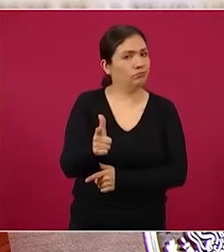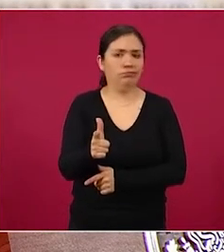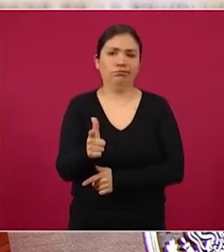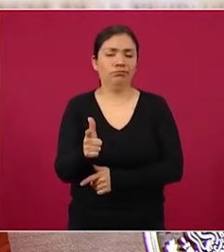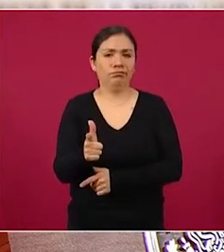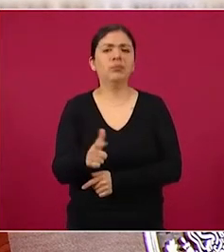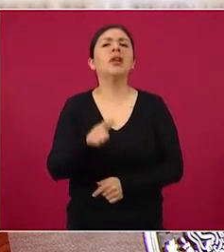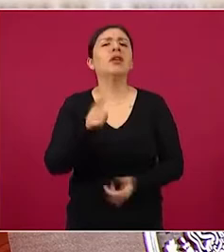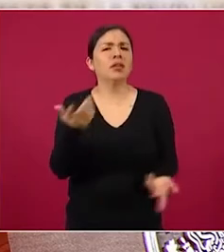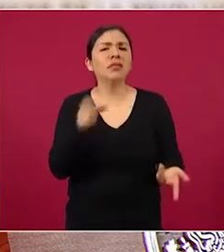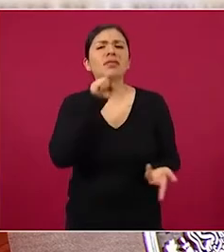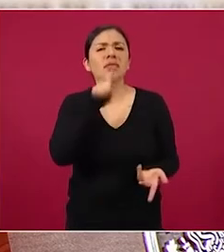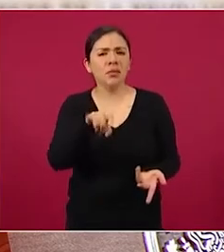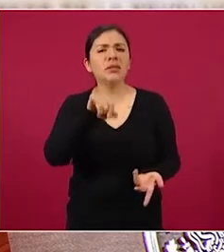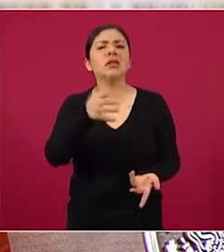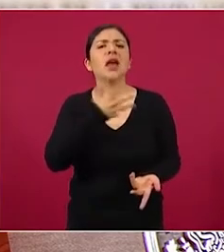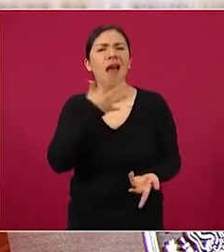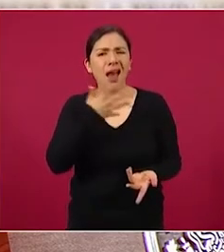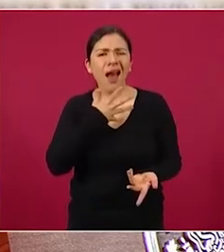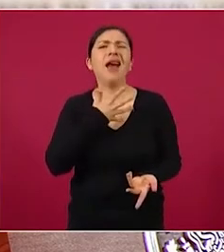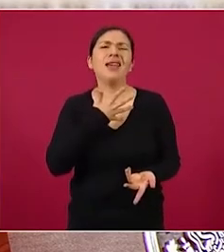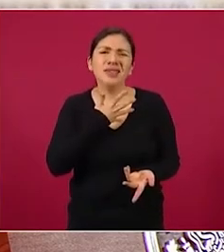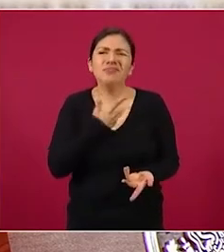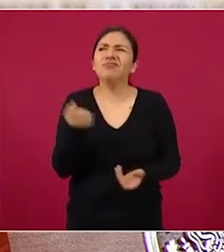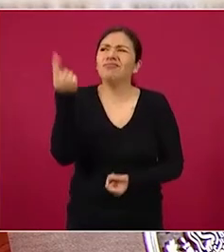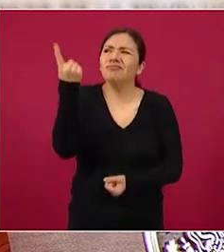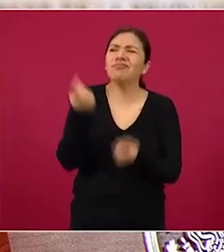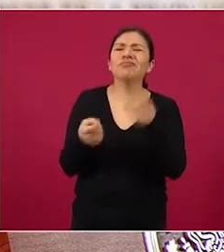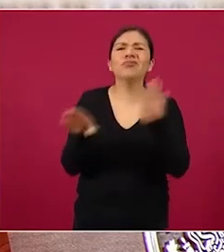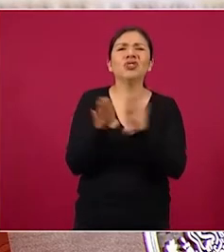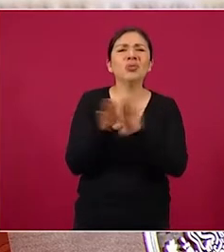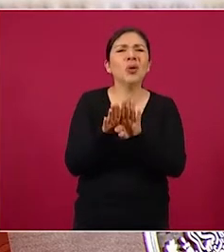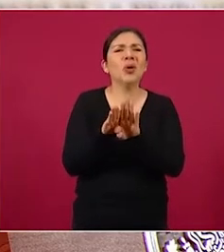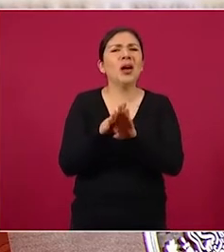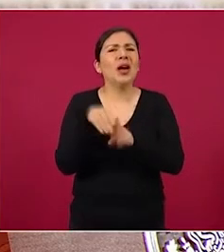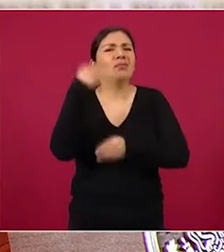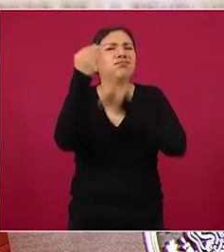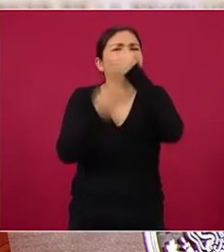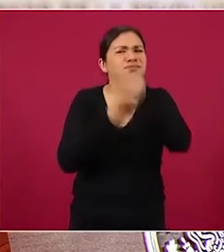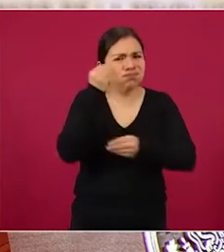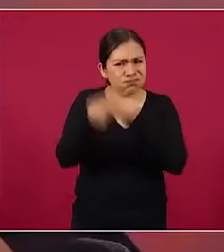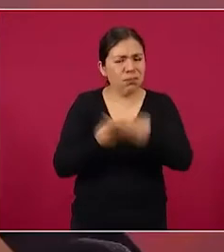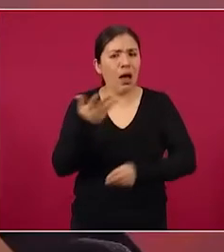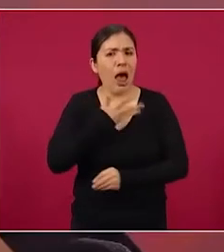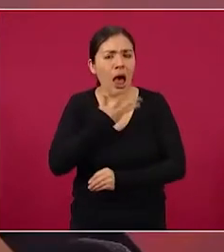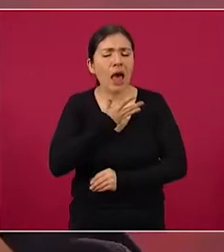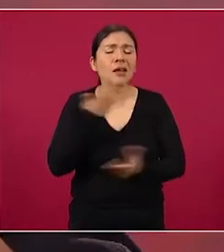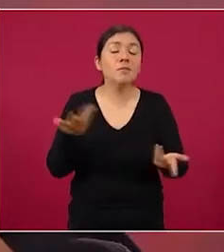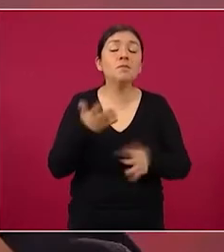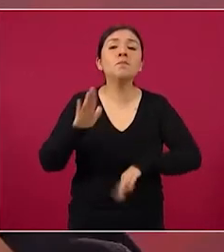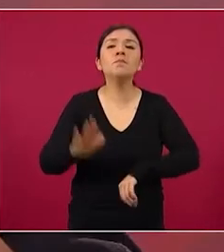que sí existe una polémica porque